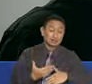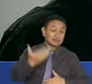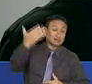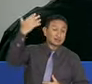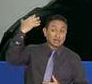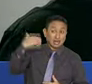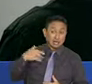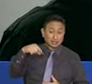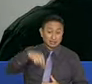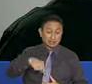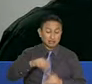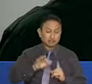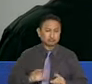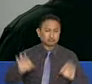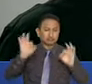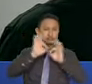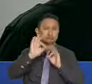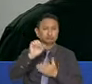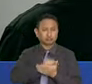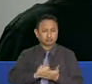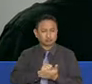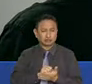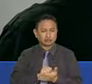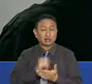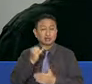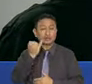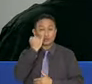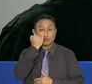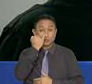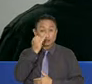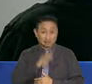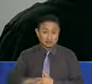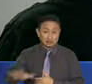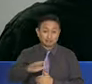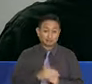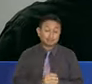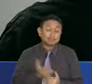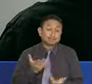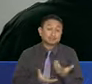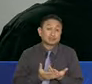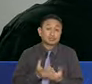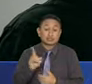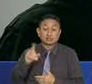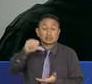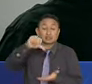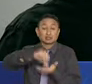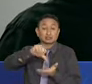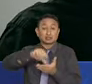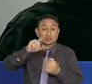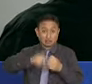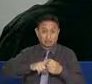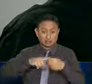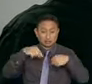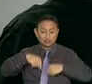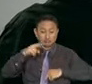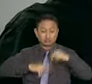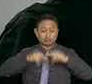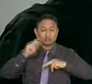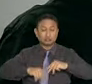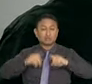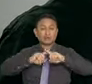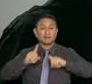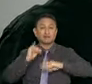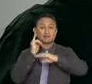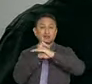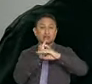simbólica en el mundo andino entonces posiblemente en el centro histórico Sin lugar a dudas se construyen varios templos